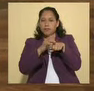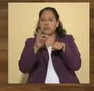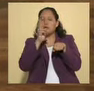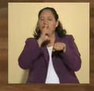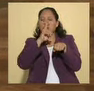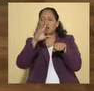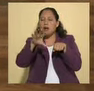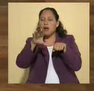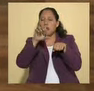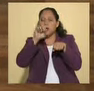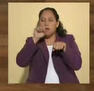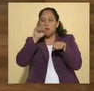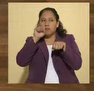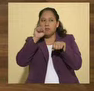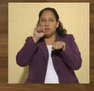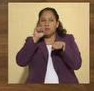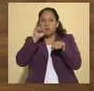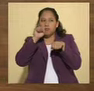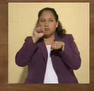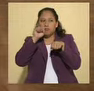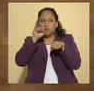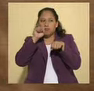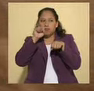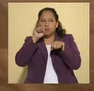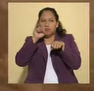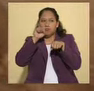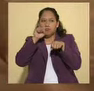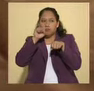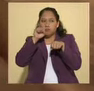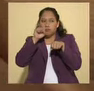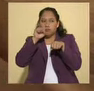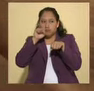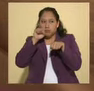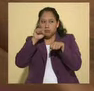Voy a exhalar cuando saco y estiro.